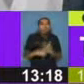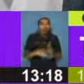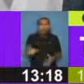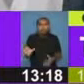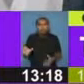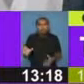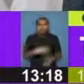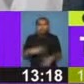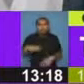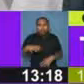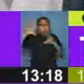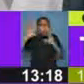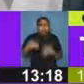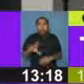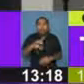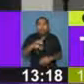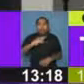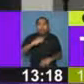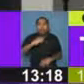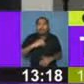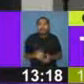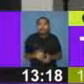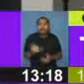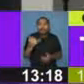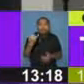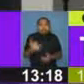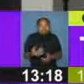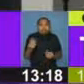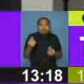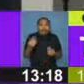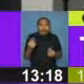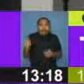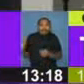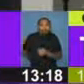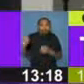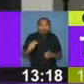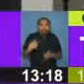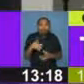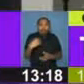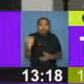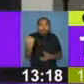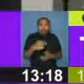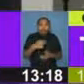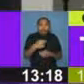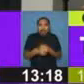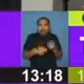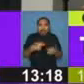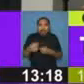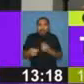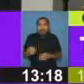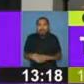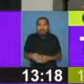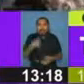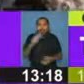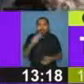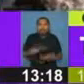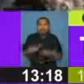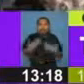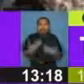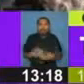todos recursos provinciales con los que estamos llegando así que me alegra mucho y